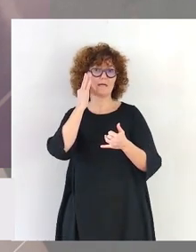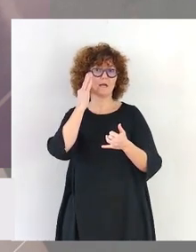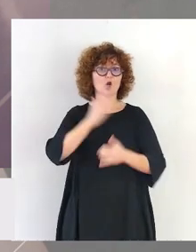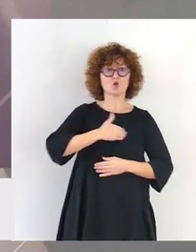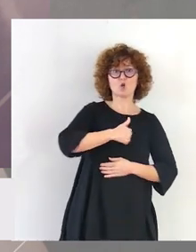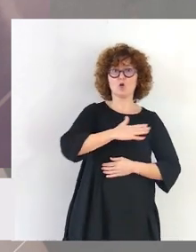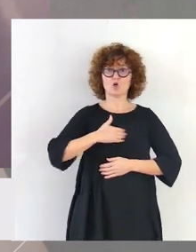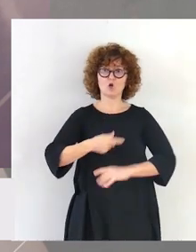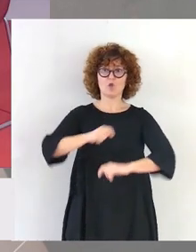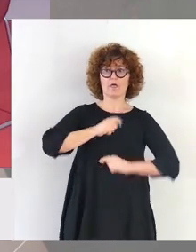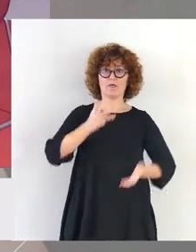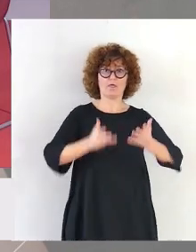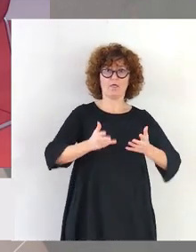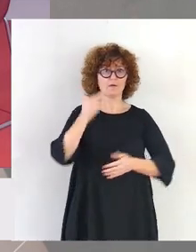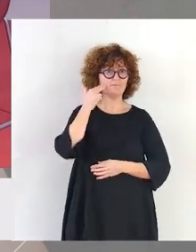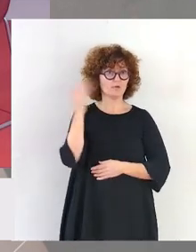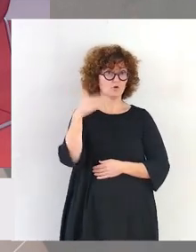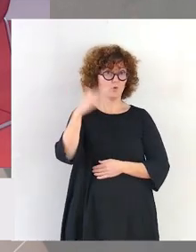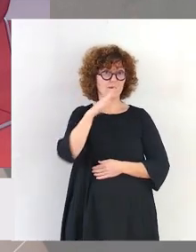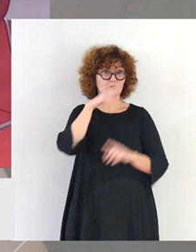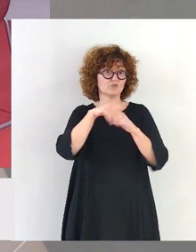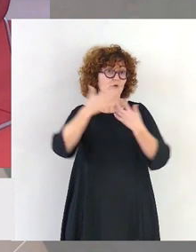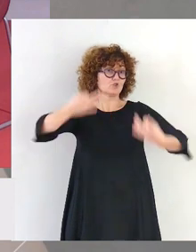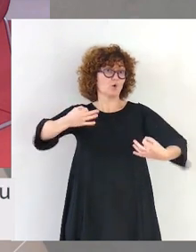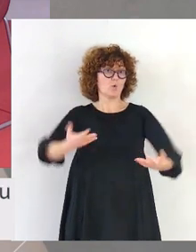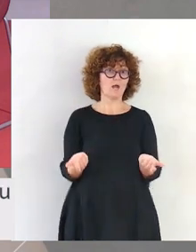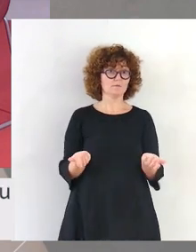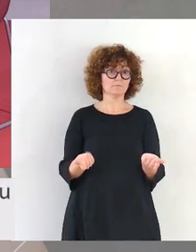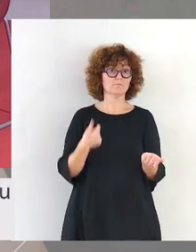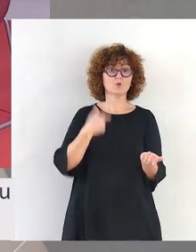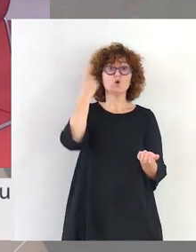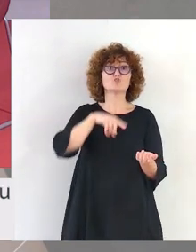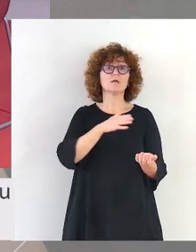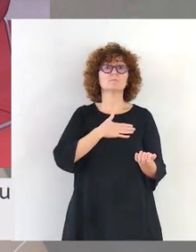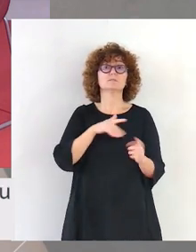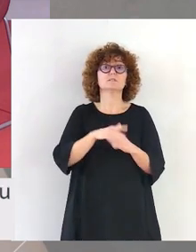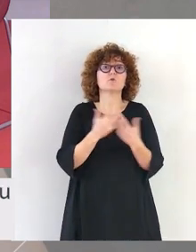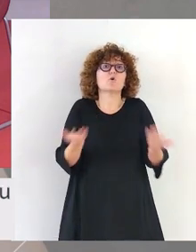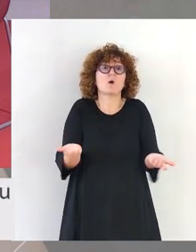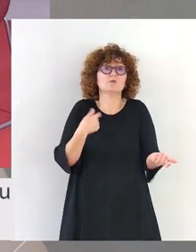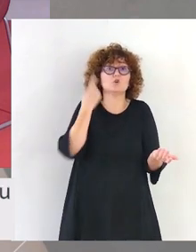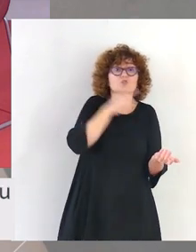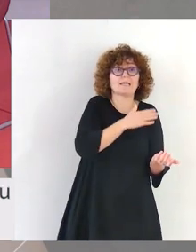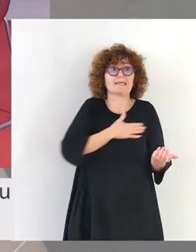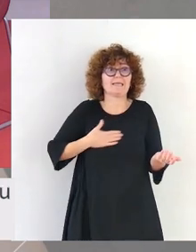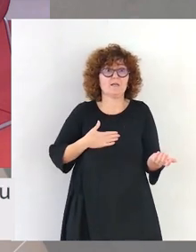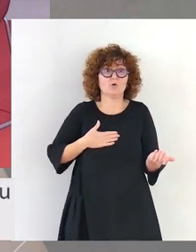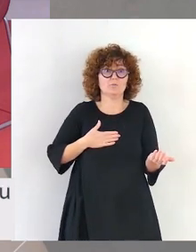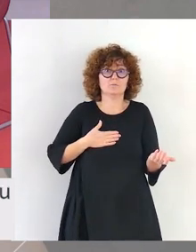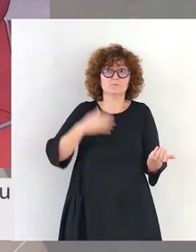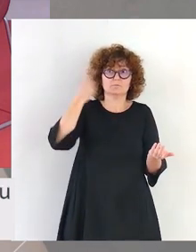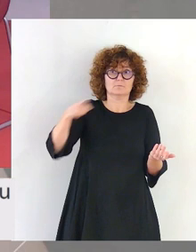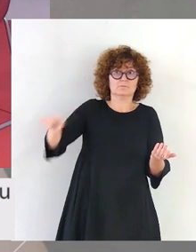no te generaba ni incertidumbre ni miedo al revés es un marco muy seguro en el que tú te sitúas perfectamente sabes lo que quieres y sabes lo que se espera de